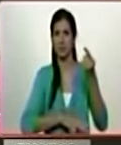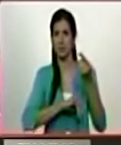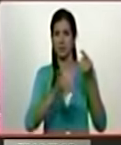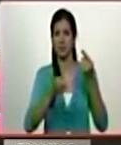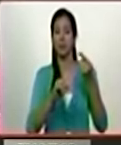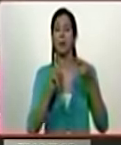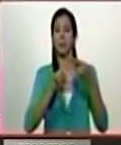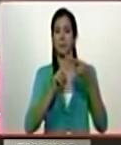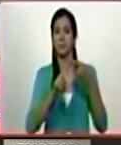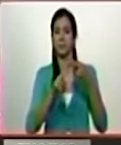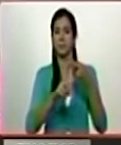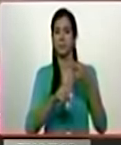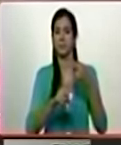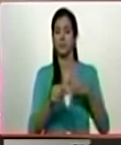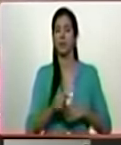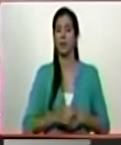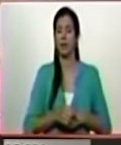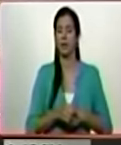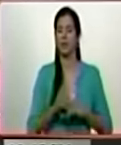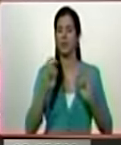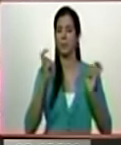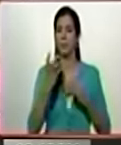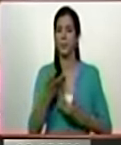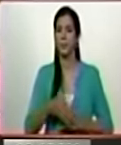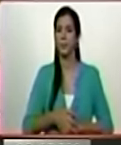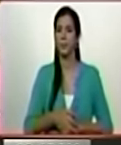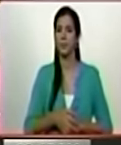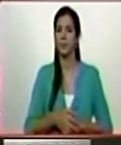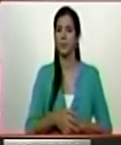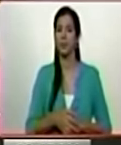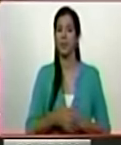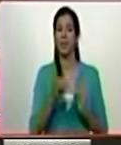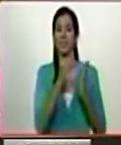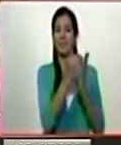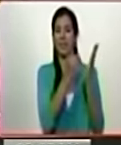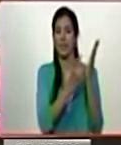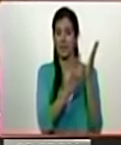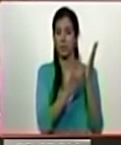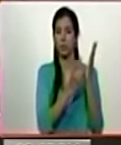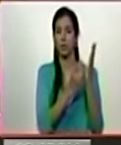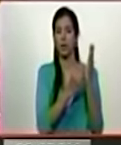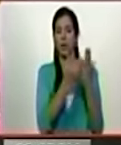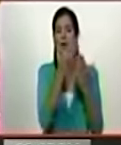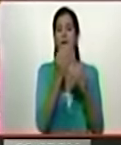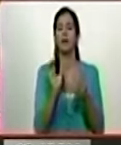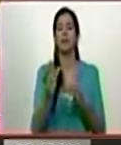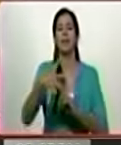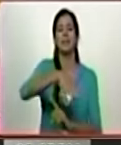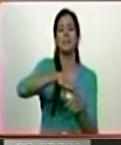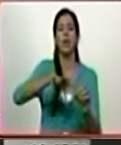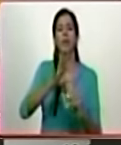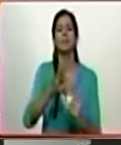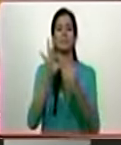Primer punto del orden del día, considerar el decreto que declara el estado de excepción en los municipios